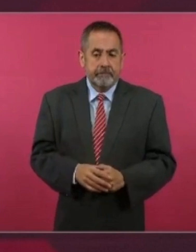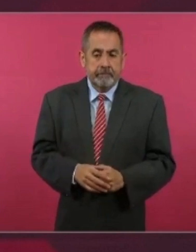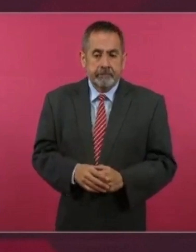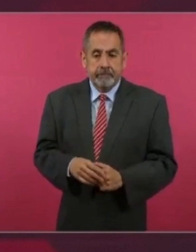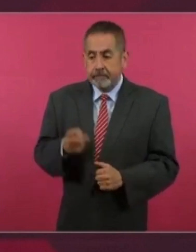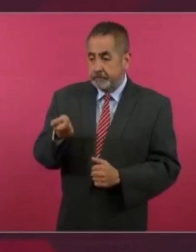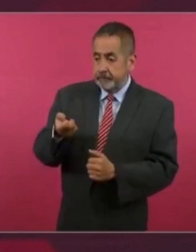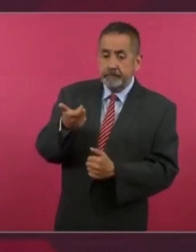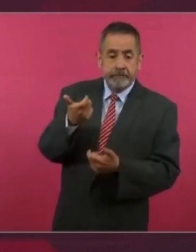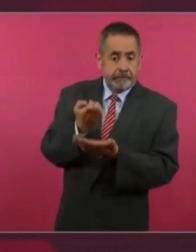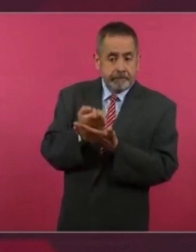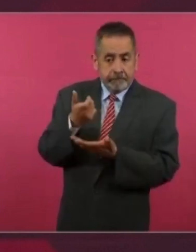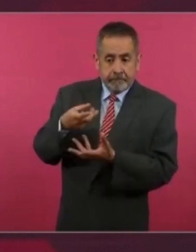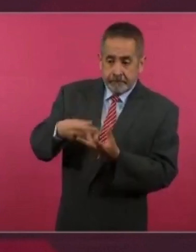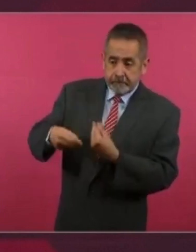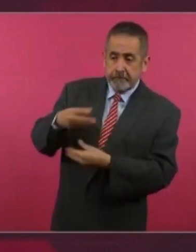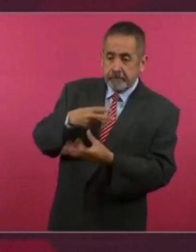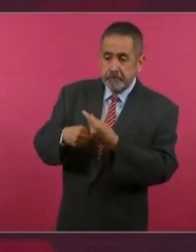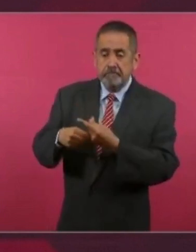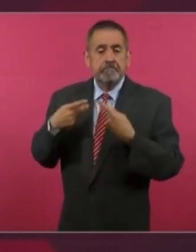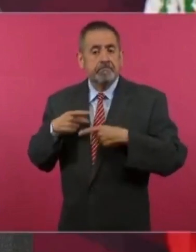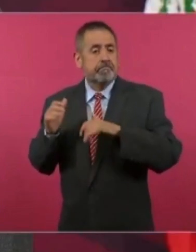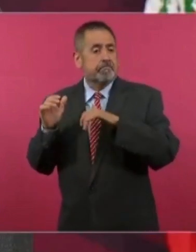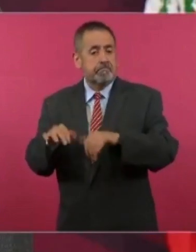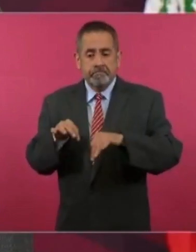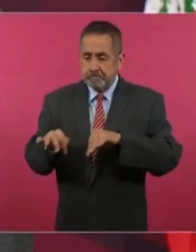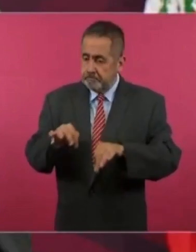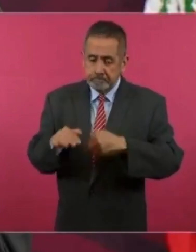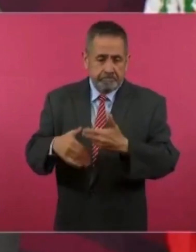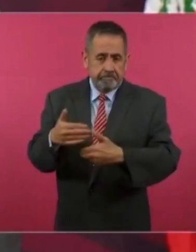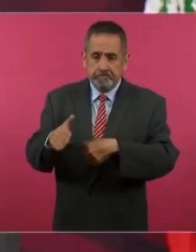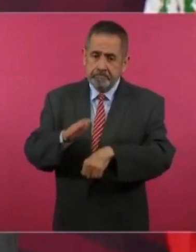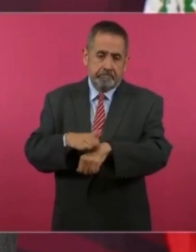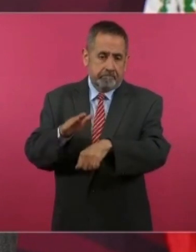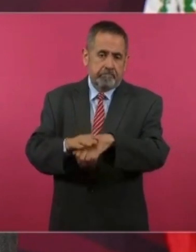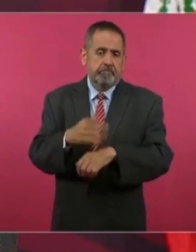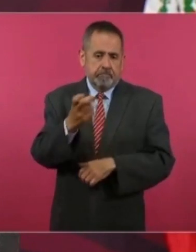reactiva la economía, genera muchos empleos y